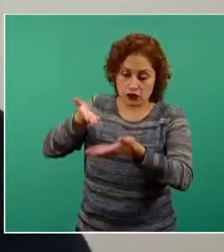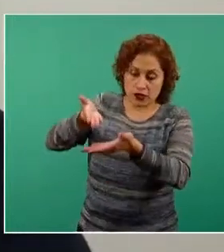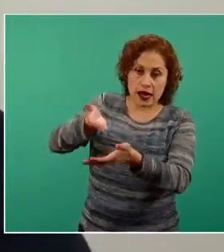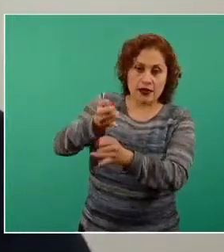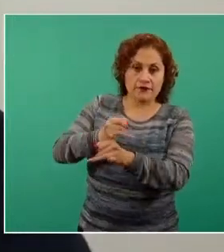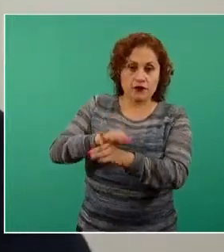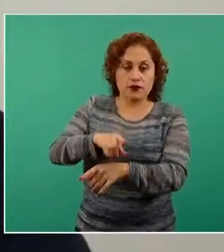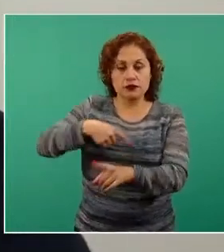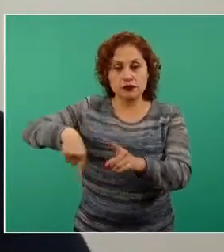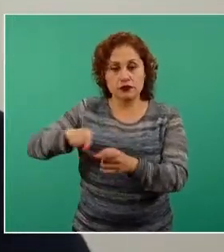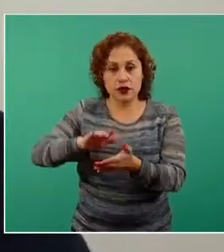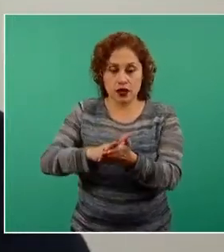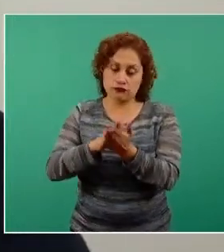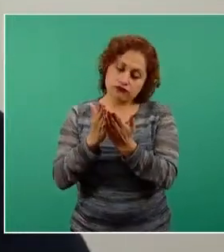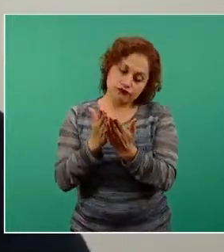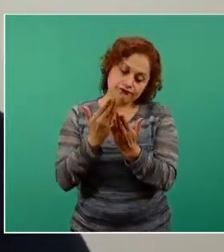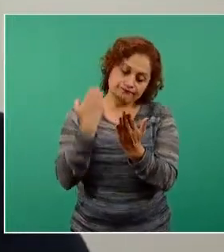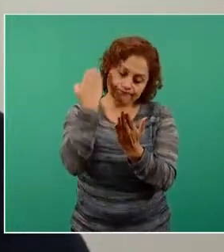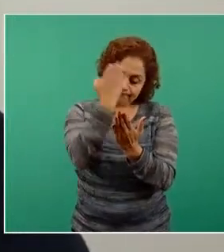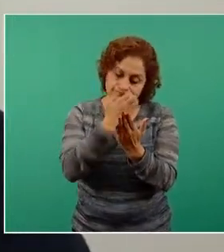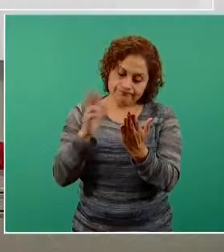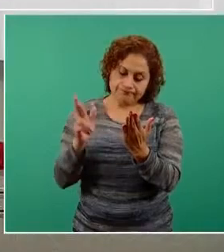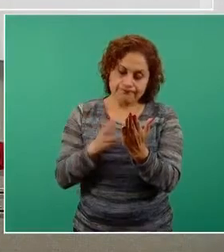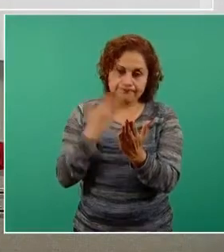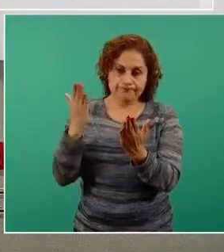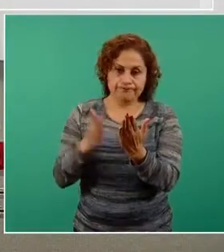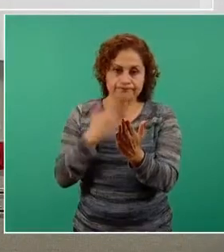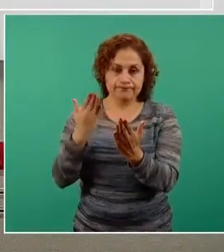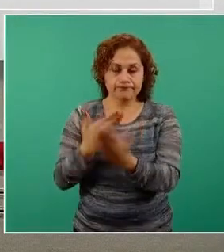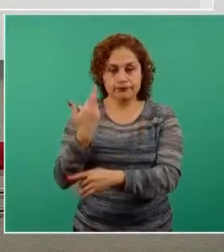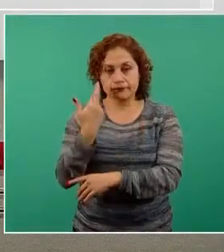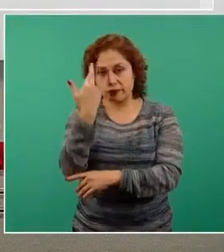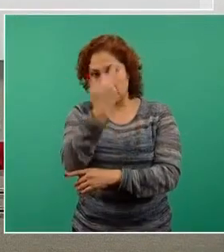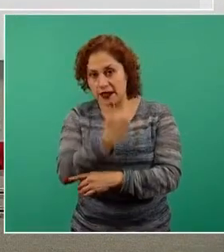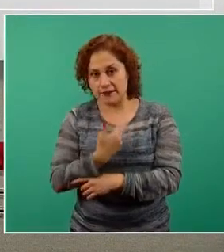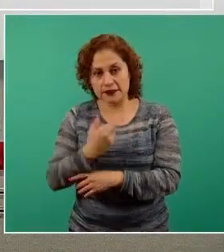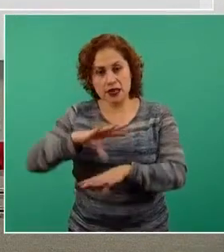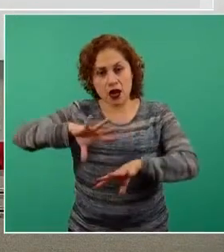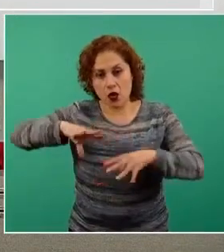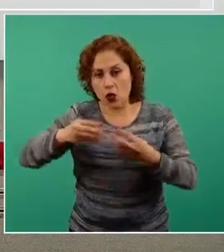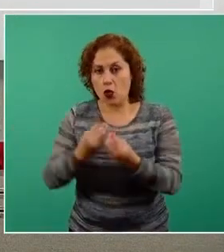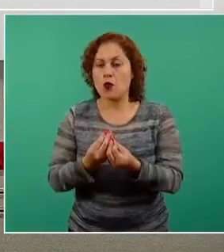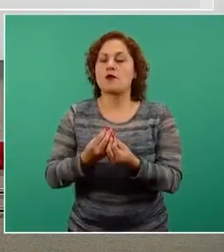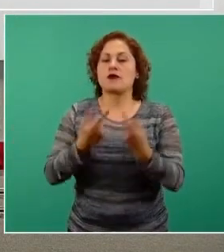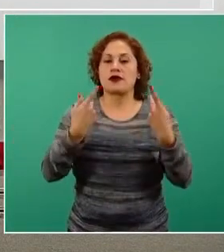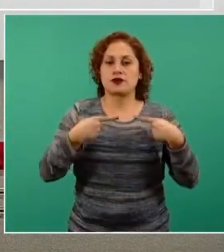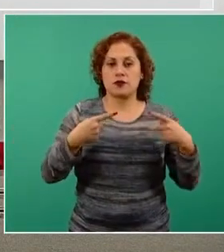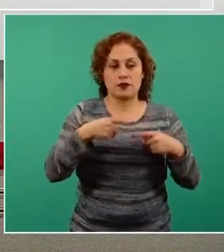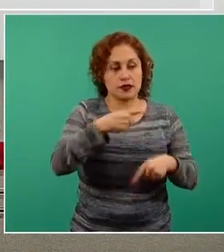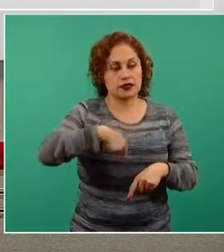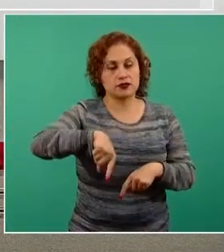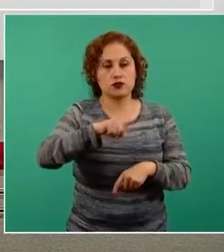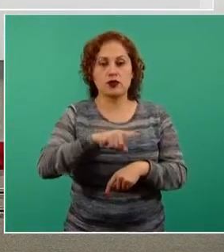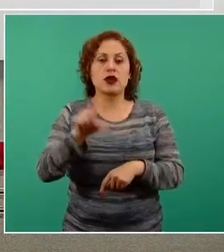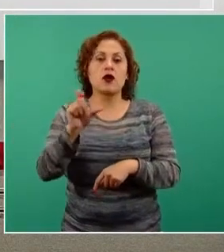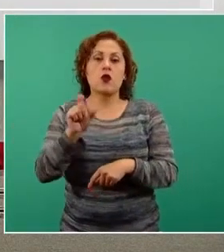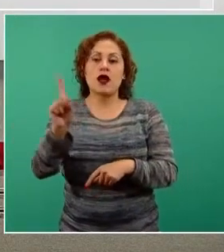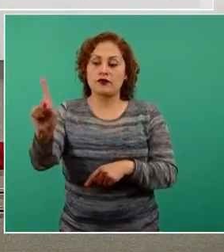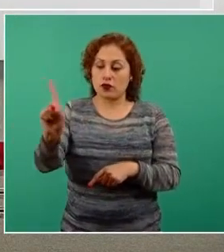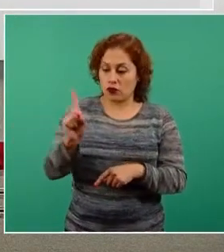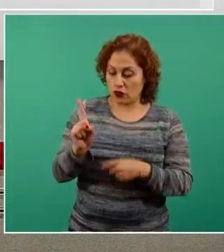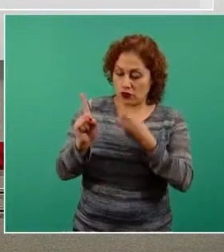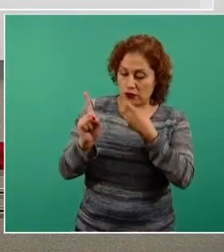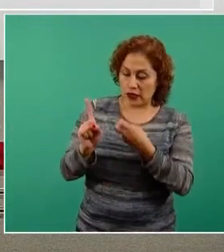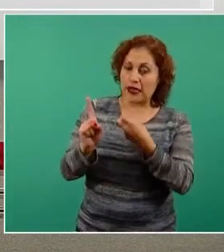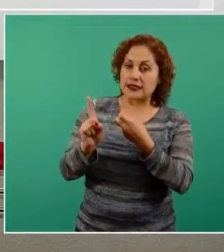los expedientes, toda la información en relación a los mismos, desde el día y el momento en la aplicación de la vacuna